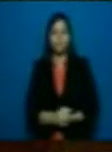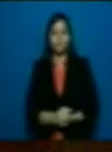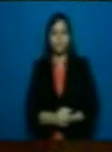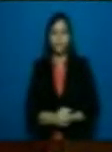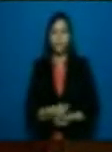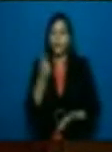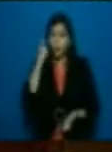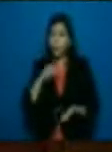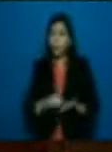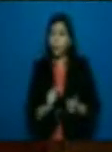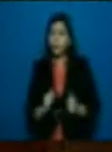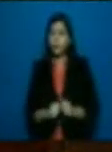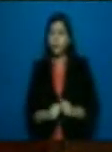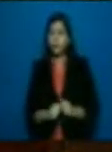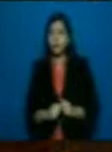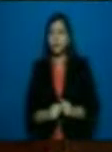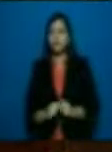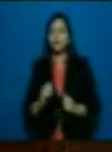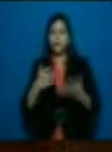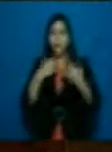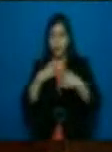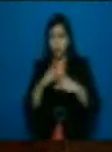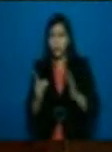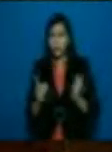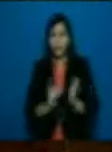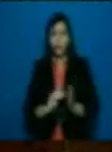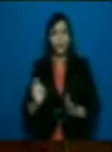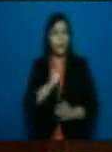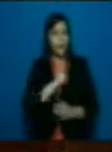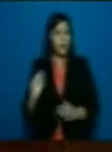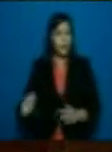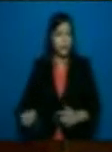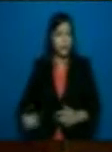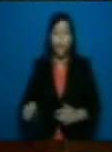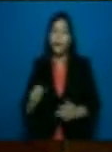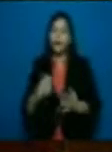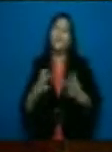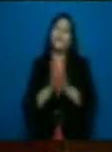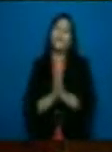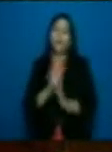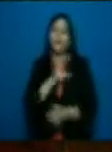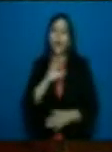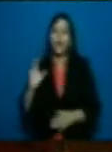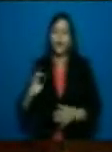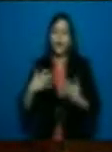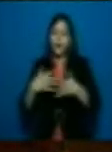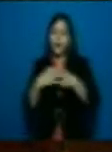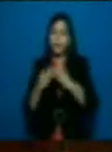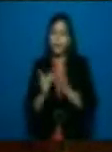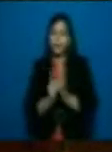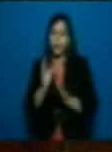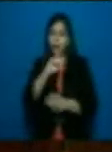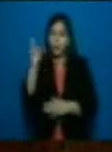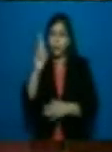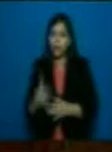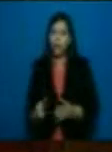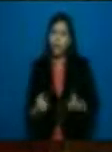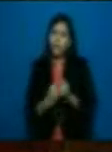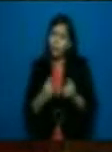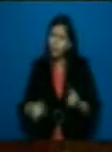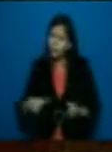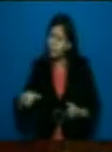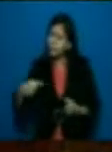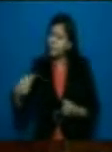es por eso que la asamblea legislativa de la república de costa rica apoya y apoyará con denuedo con